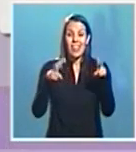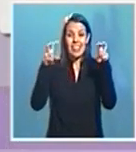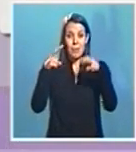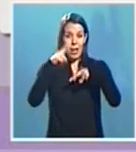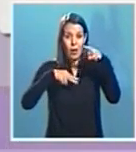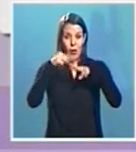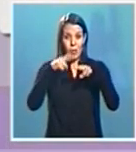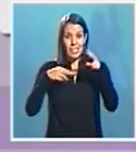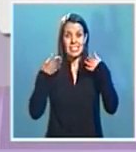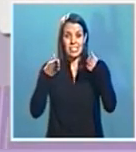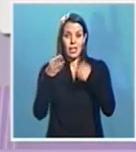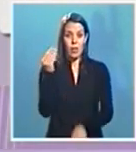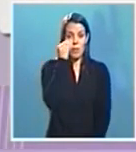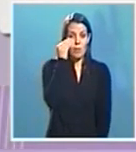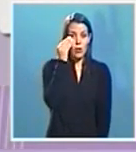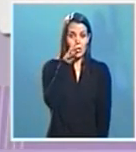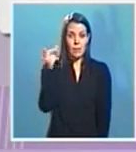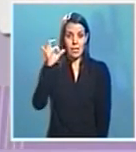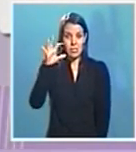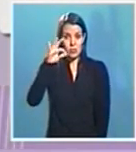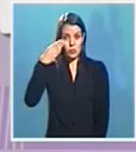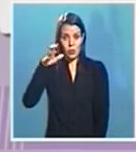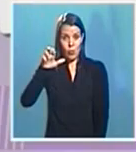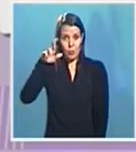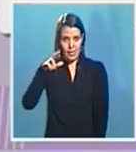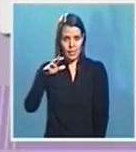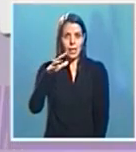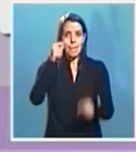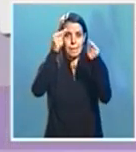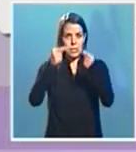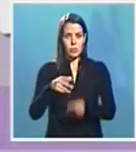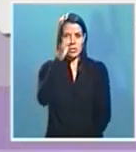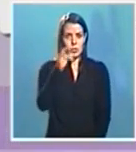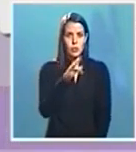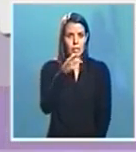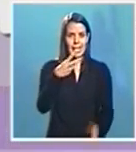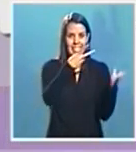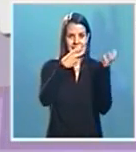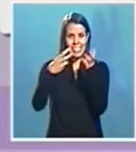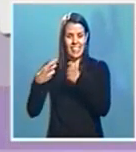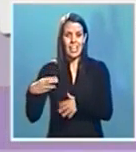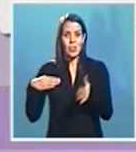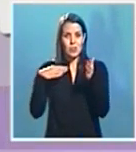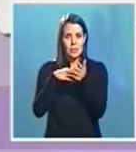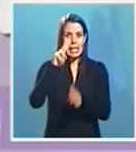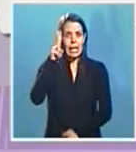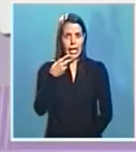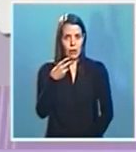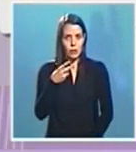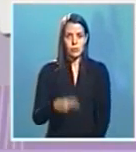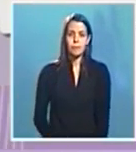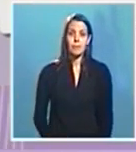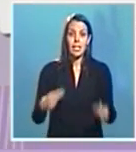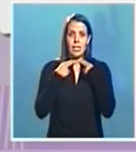Monforte e Sober nas que se investirán un total de 700.000 euros. O organismo provincial investirá en dous anos máis